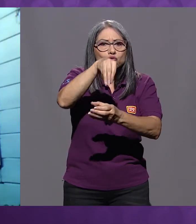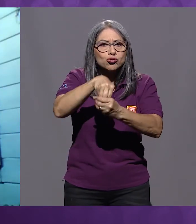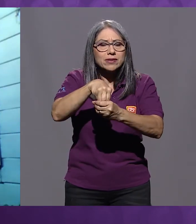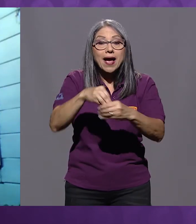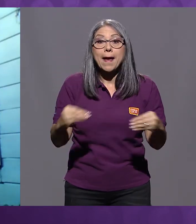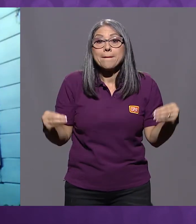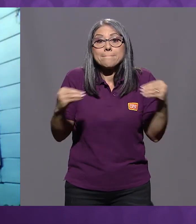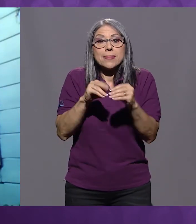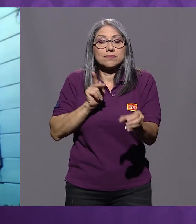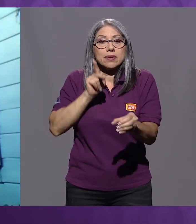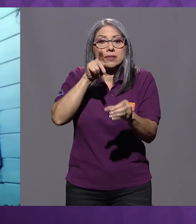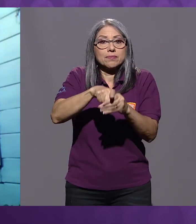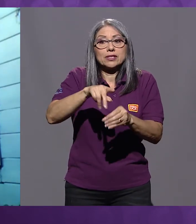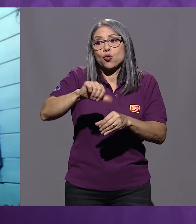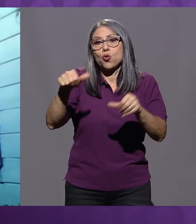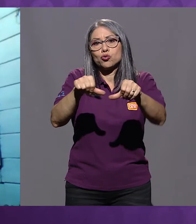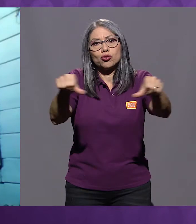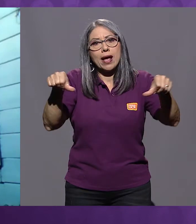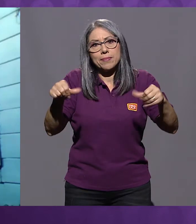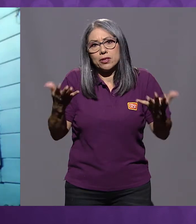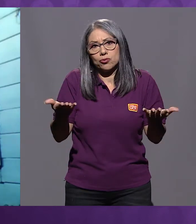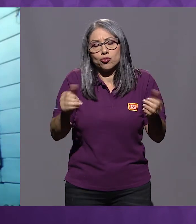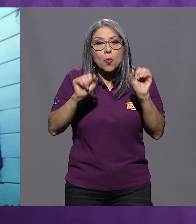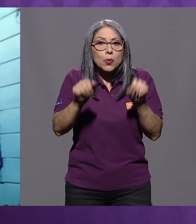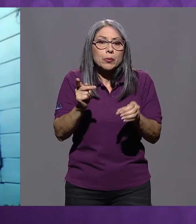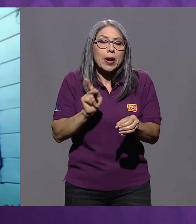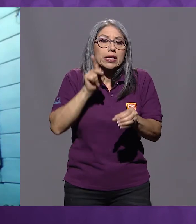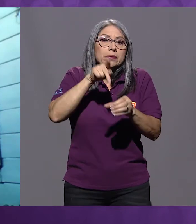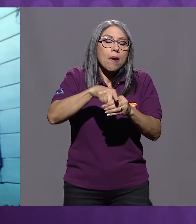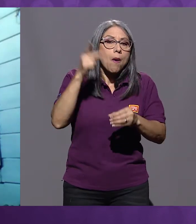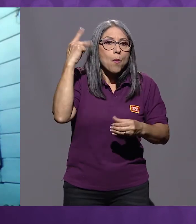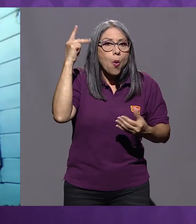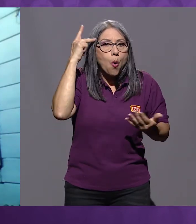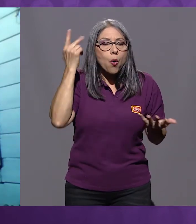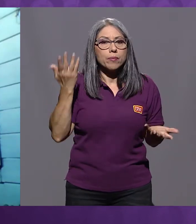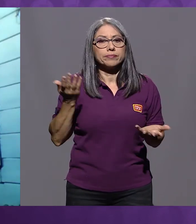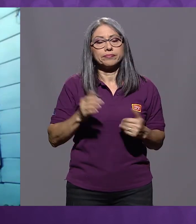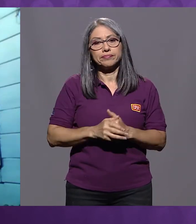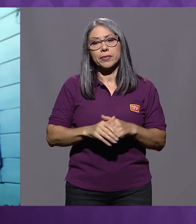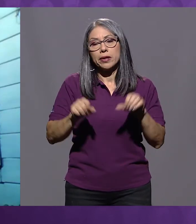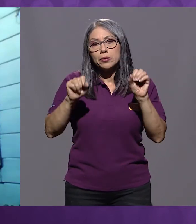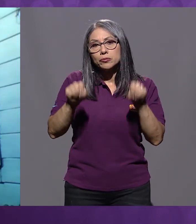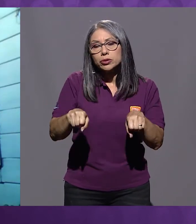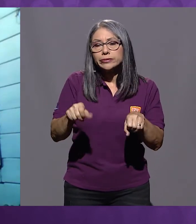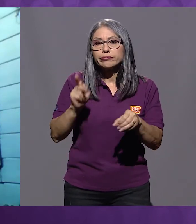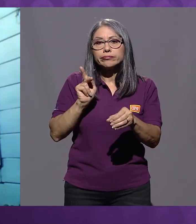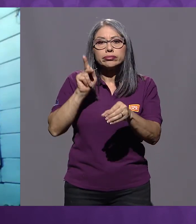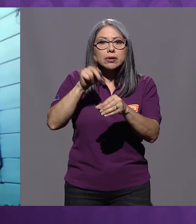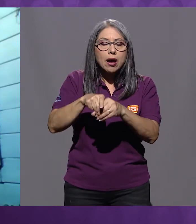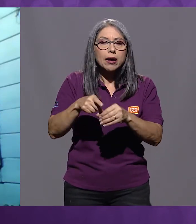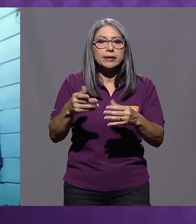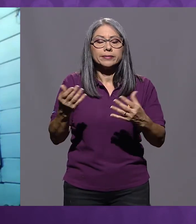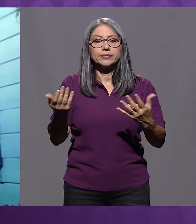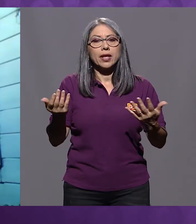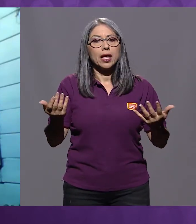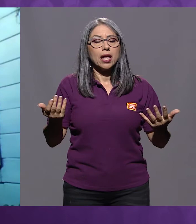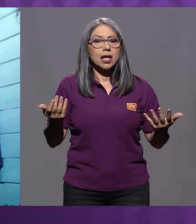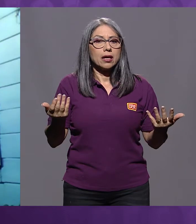más participación en otros ámbitos, ya sea en la participación política, ya sea en la